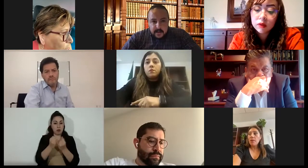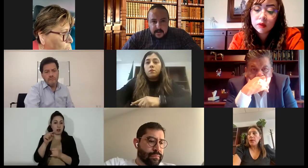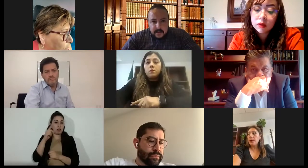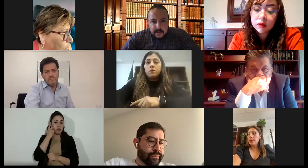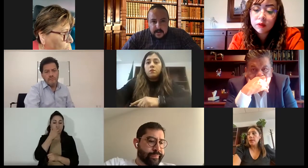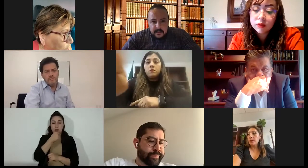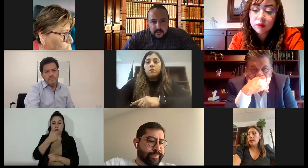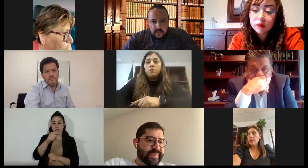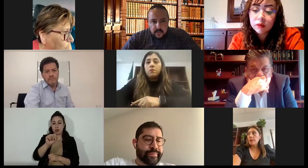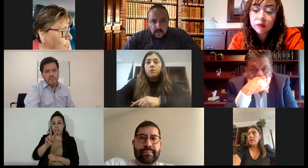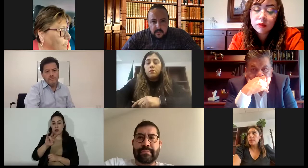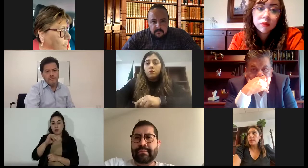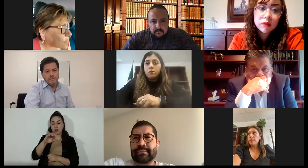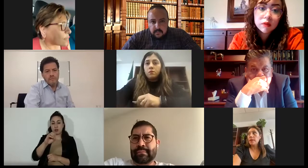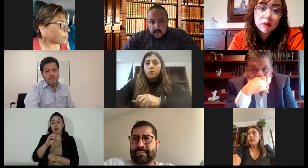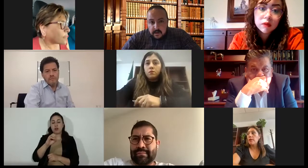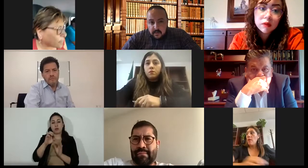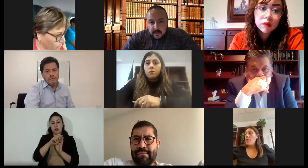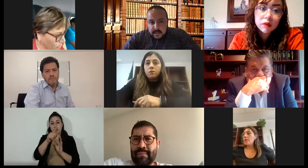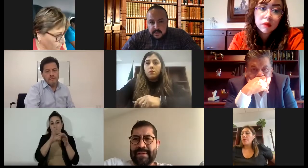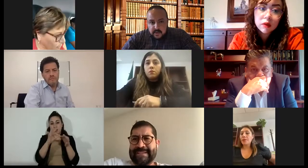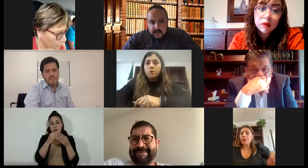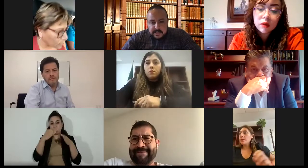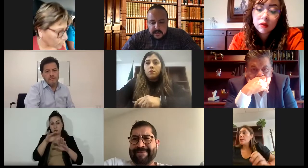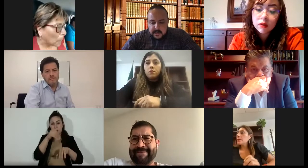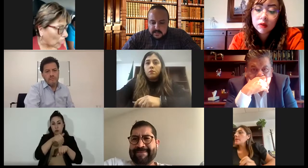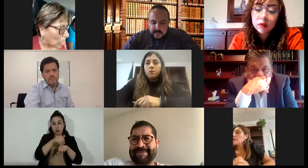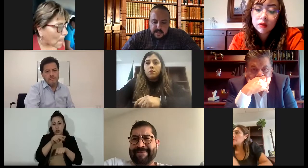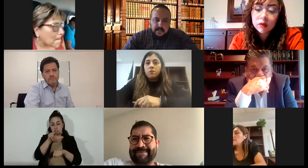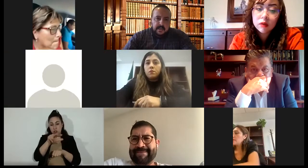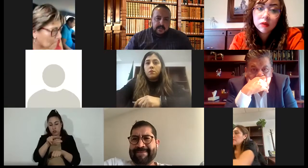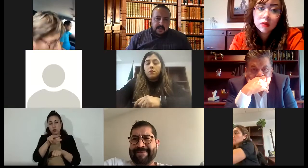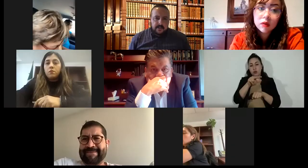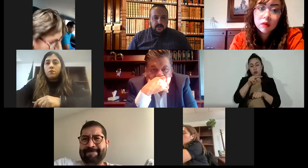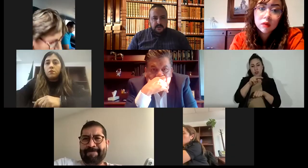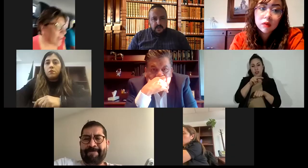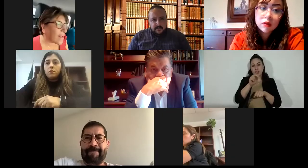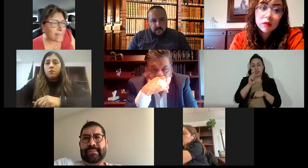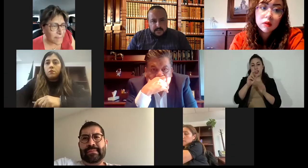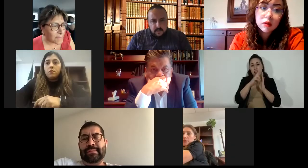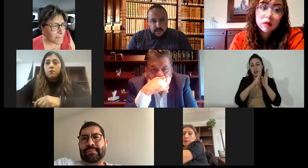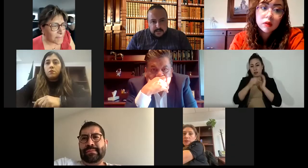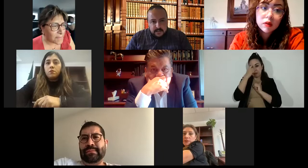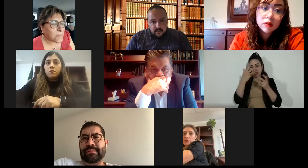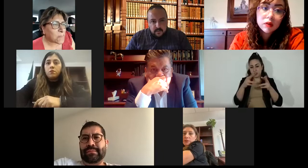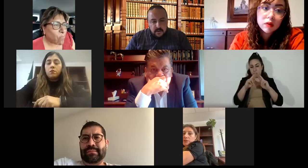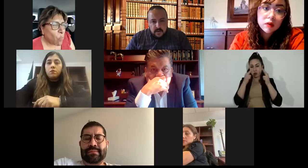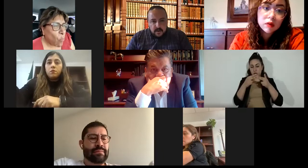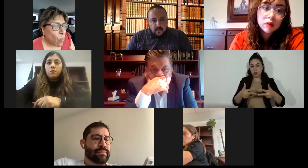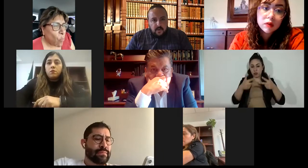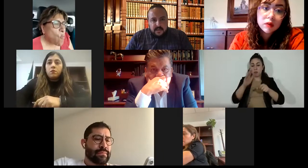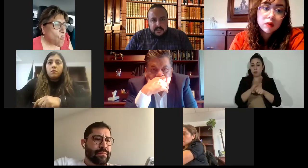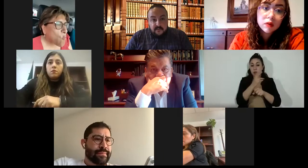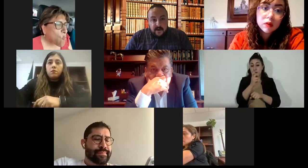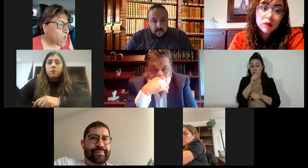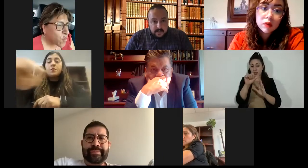ver el artículo o el numeral 18 de las reglas para la celebración de sesiones remotas, porque este artículo lo